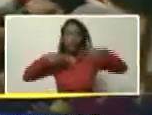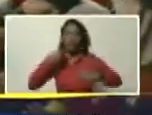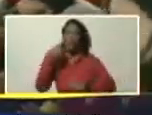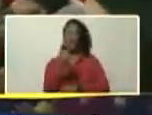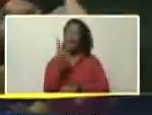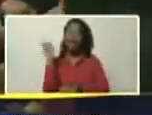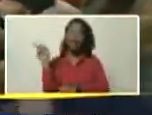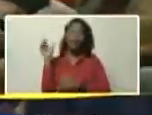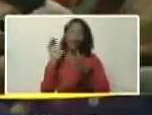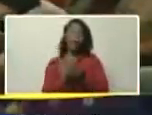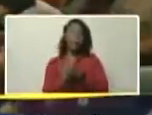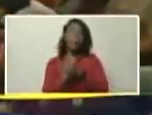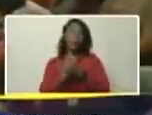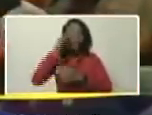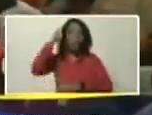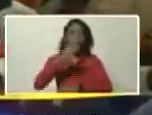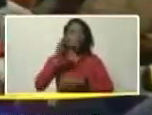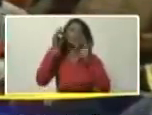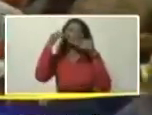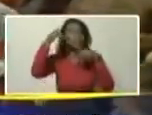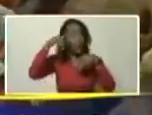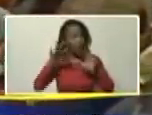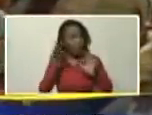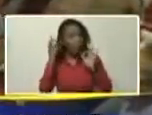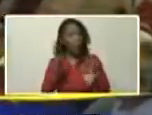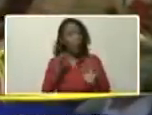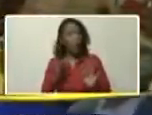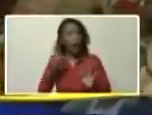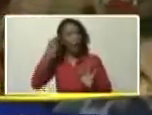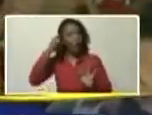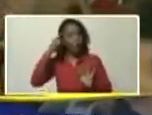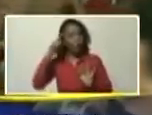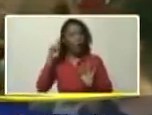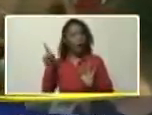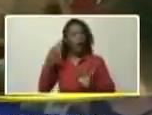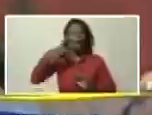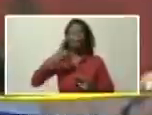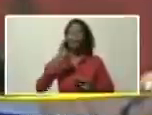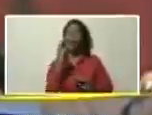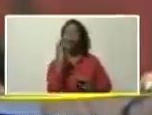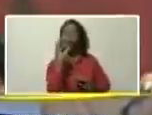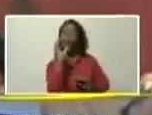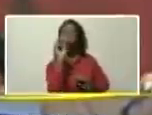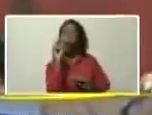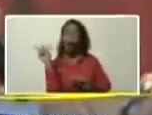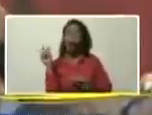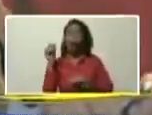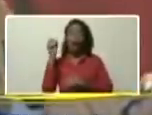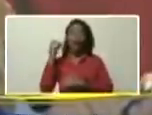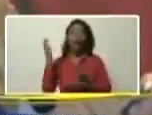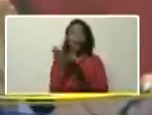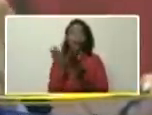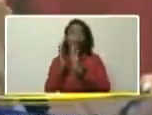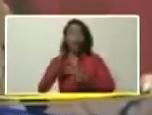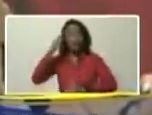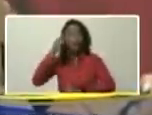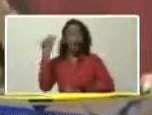sus compañeros militares, seguro que lo recuerdan, seguramente, Pedro. Él decía que en la academia militar tenía